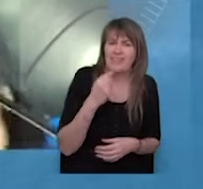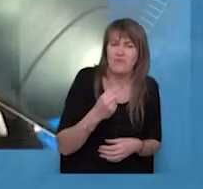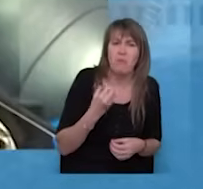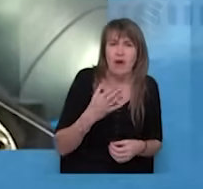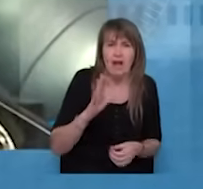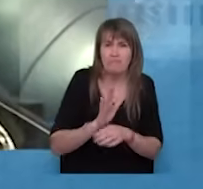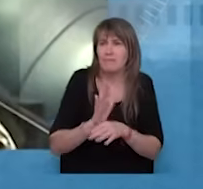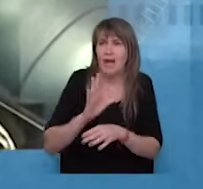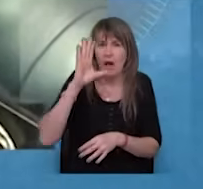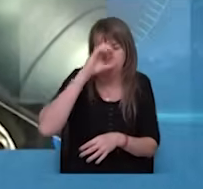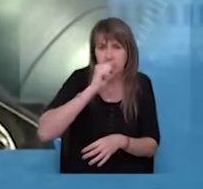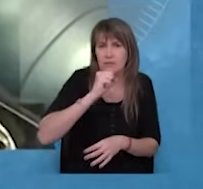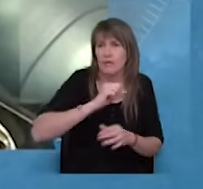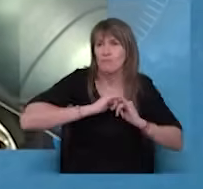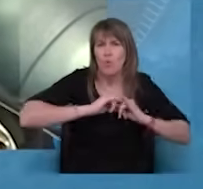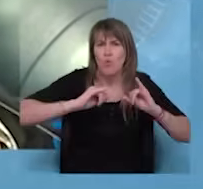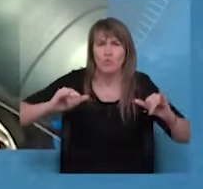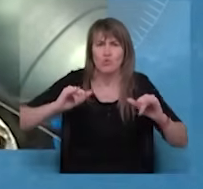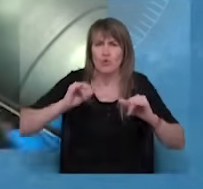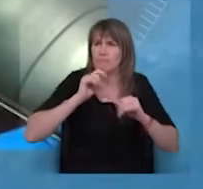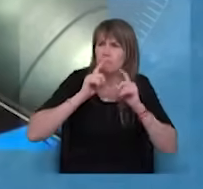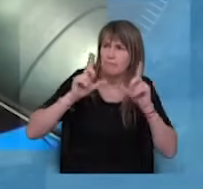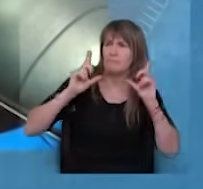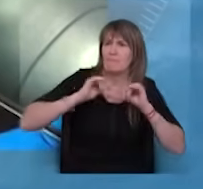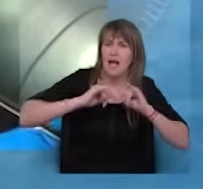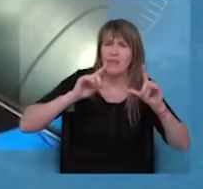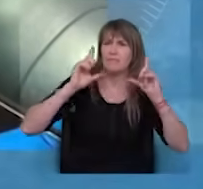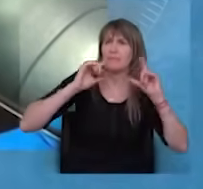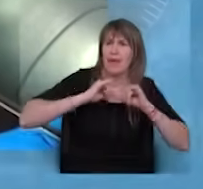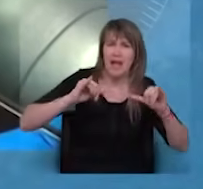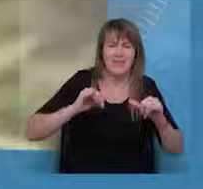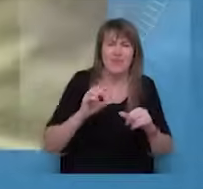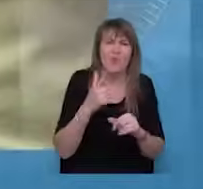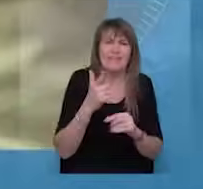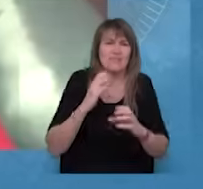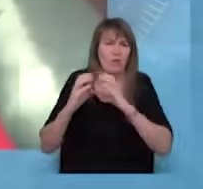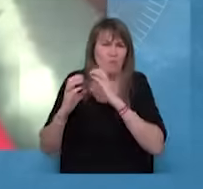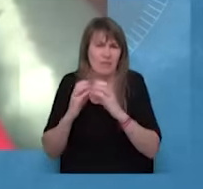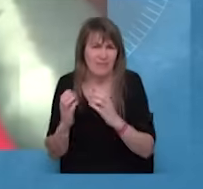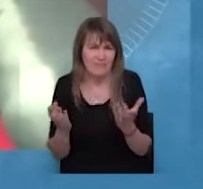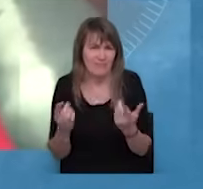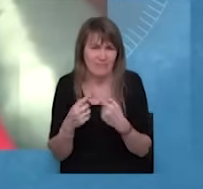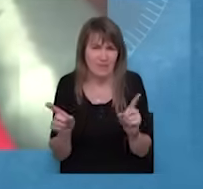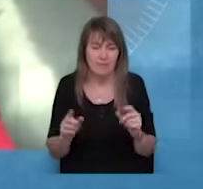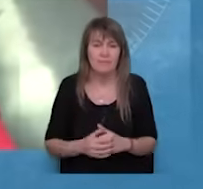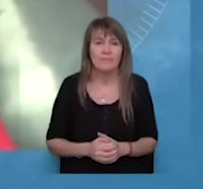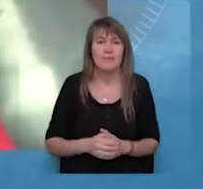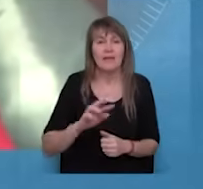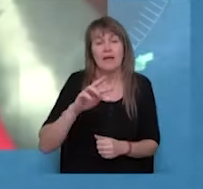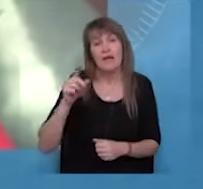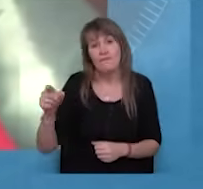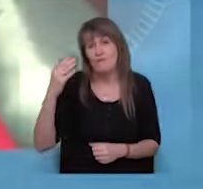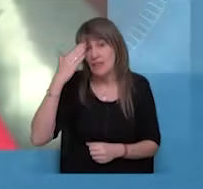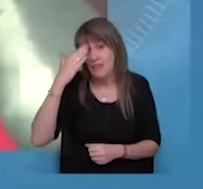aburrir y no íbamos a a a tener posibilidades de comunicación en una segunda instancia el frente amplio